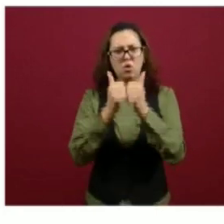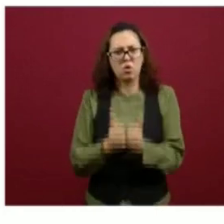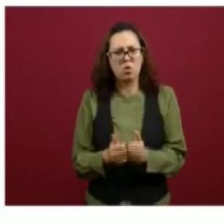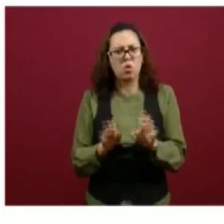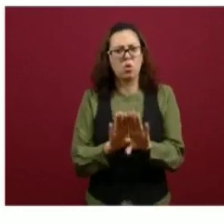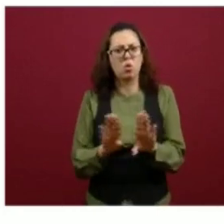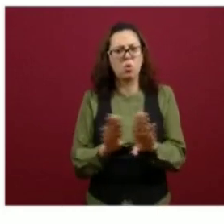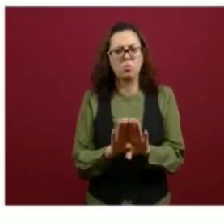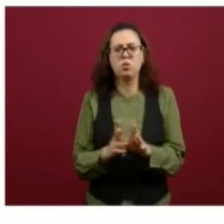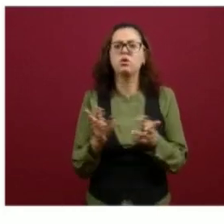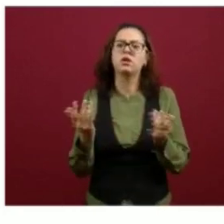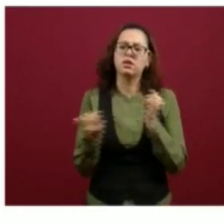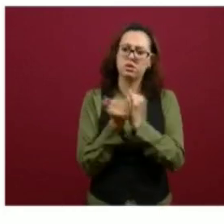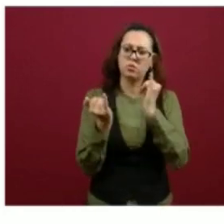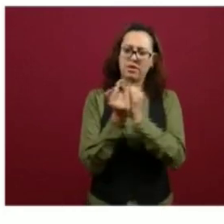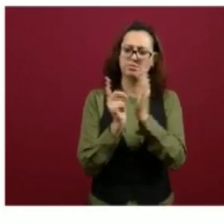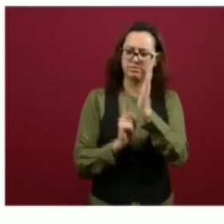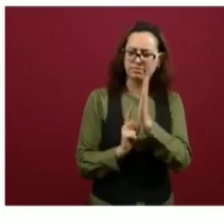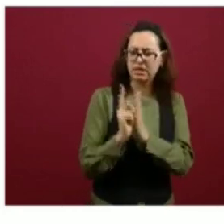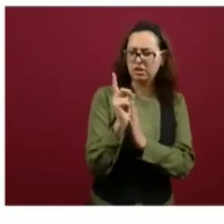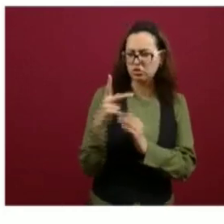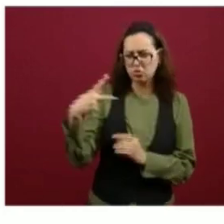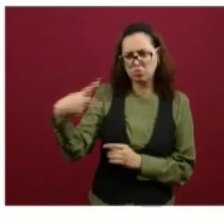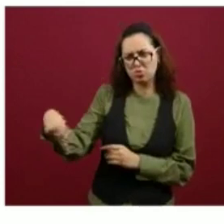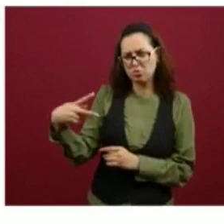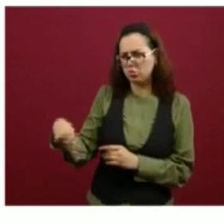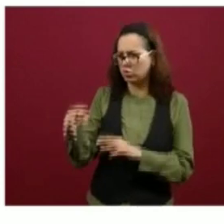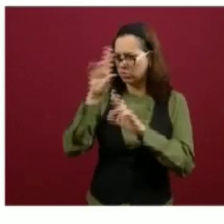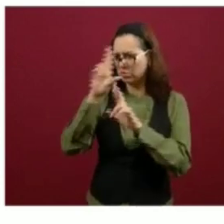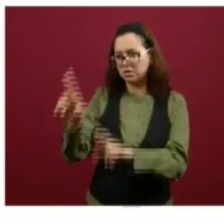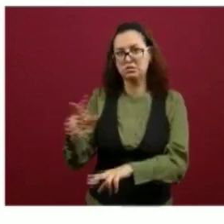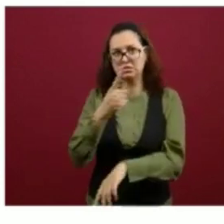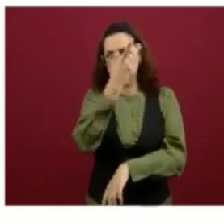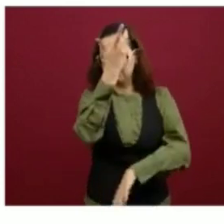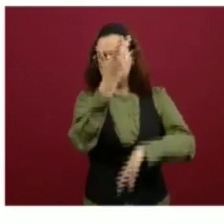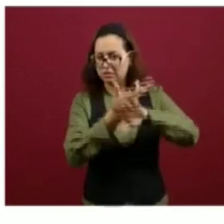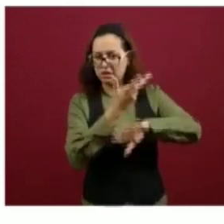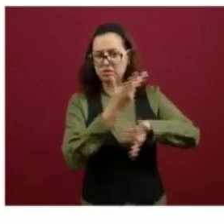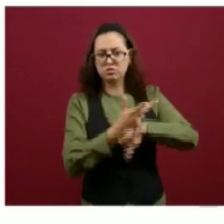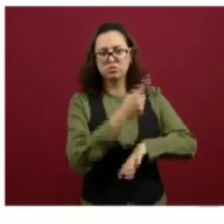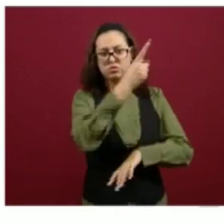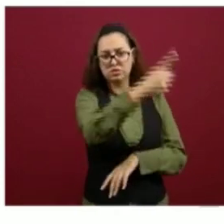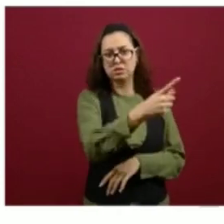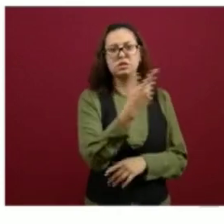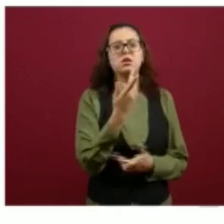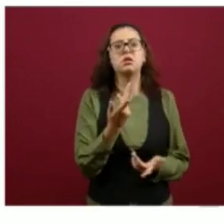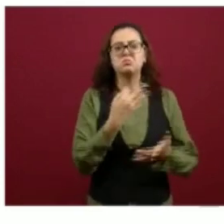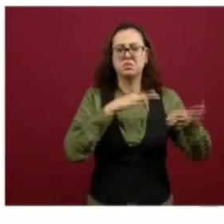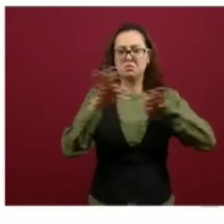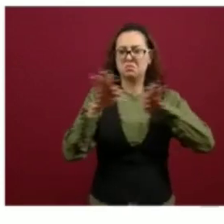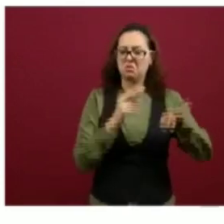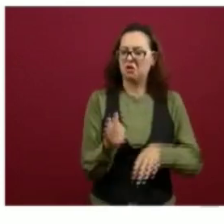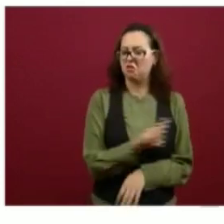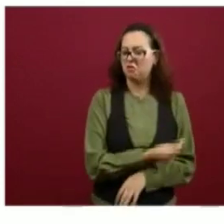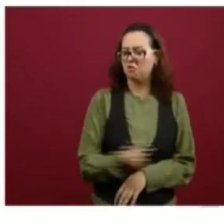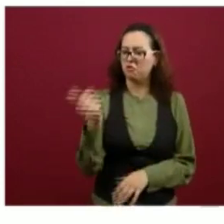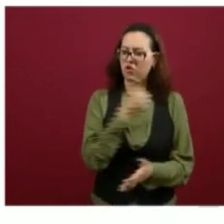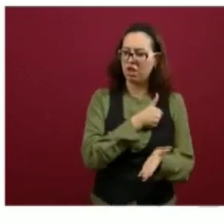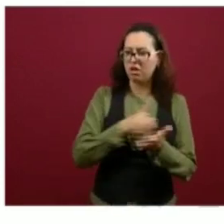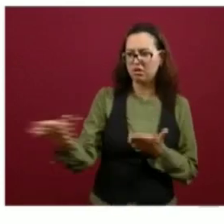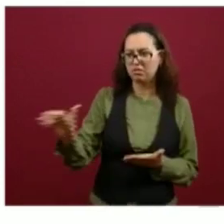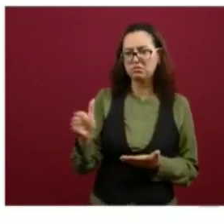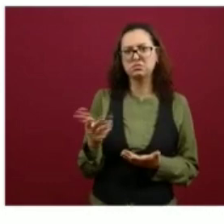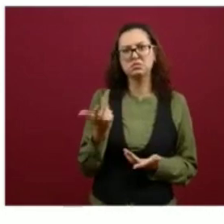acuerdos de portabilidad de derechos, para empezar con Estados Unidos, porque muchas veces se regresan los trabajadores sin sus derechos, pagaron allá el seguro